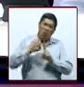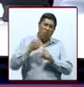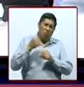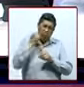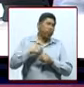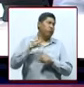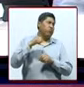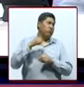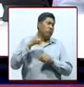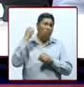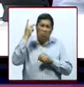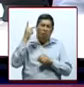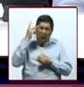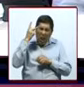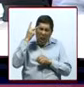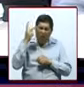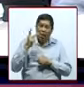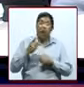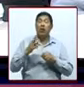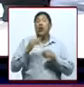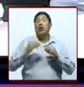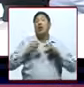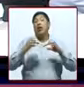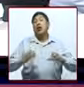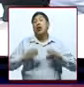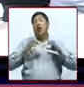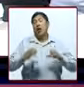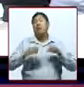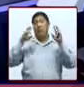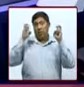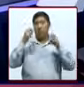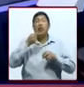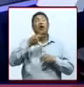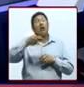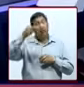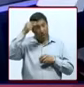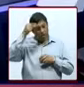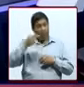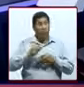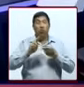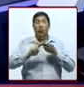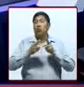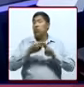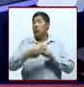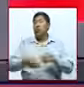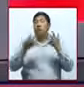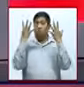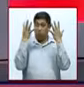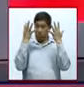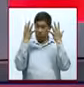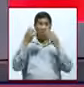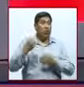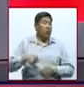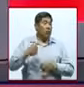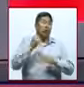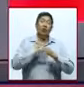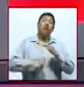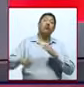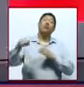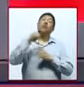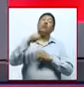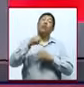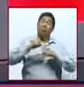de promover espacios de diálogo y capacitación sobre los temas de género. Punto 9. El Tribunal Supremo Electoral